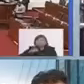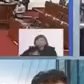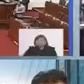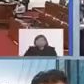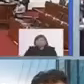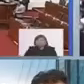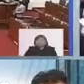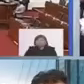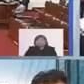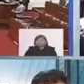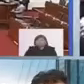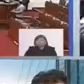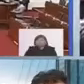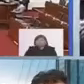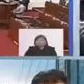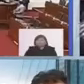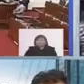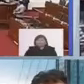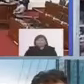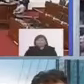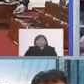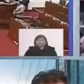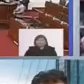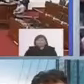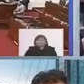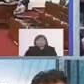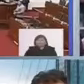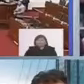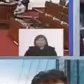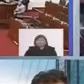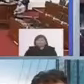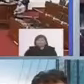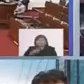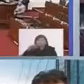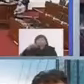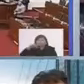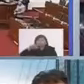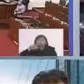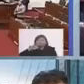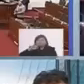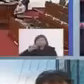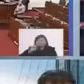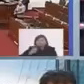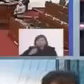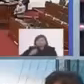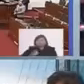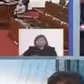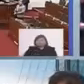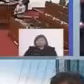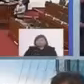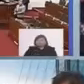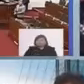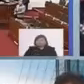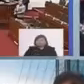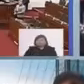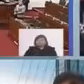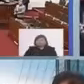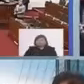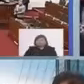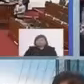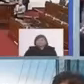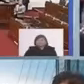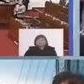justicia. ¿Dónde está Pedro Castillo? Lo último que se sabe por información que maneja periodísticamente hablando es que